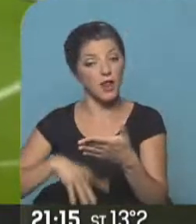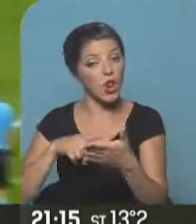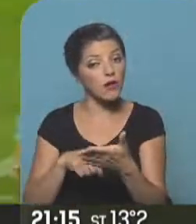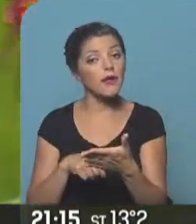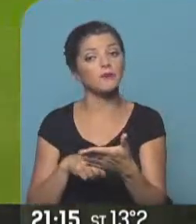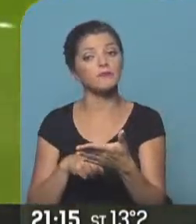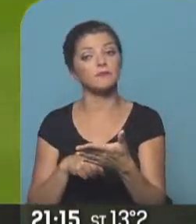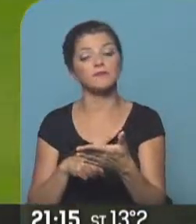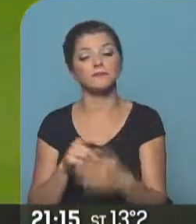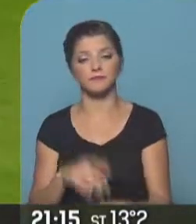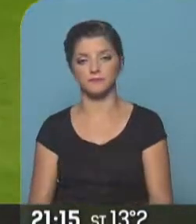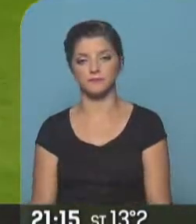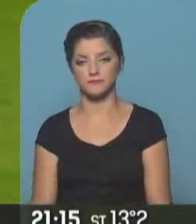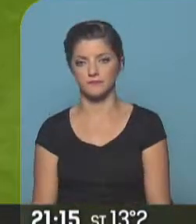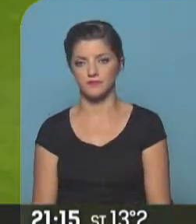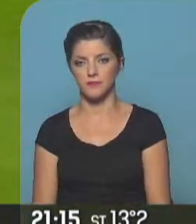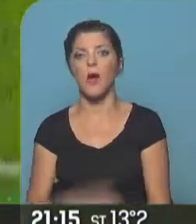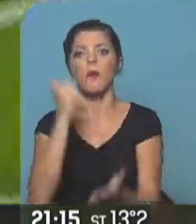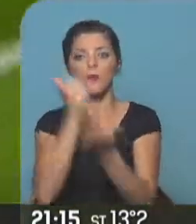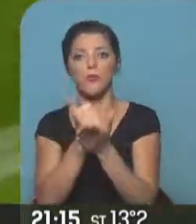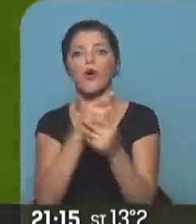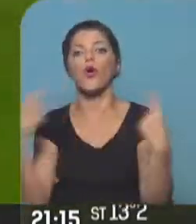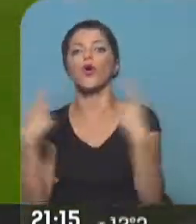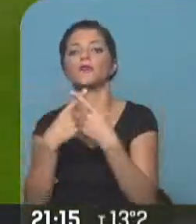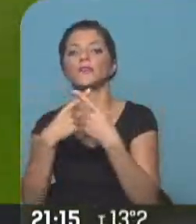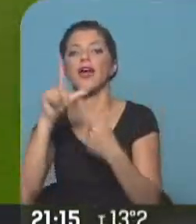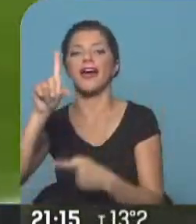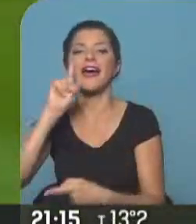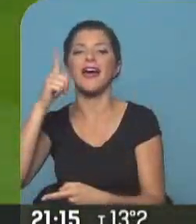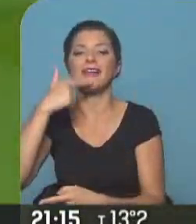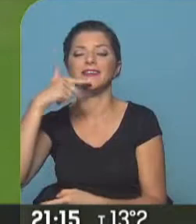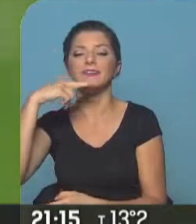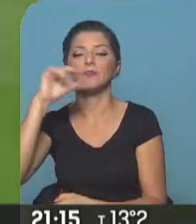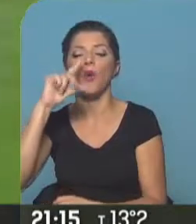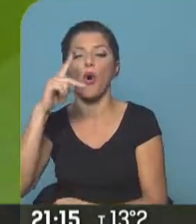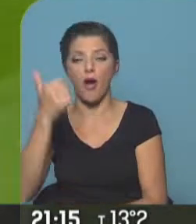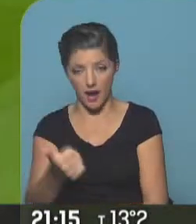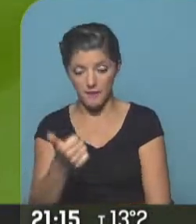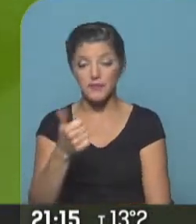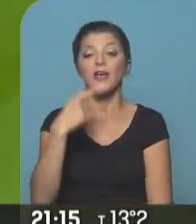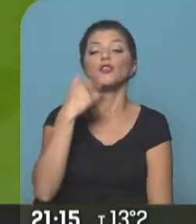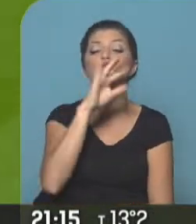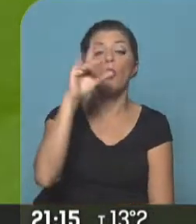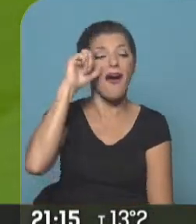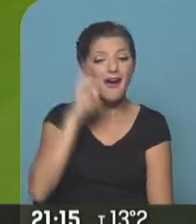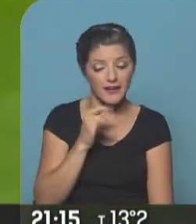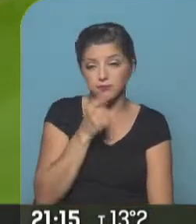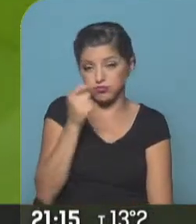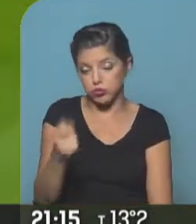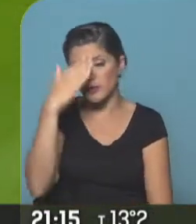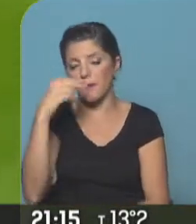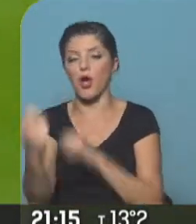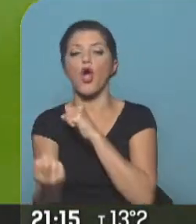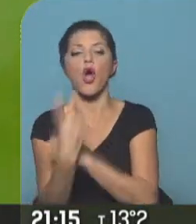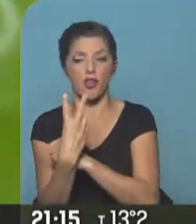su victoria ante el Sporting Lisboa, la peina Suárez, la empuja Sebastián Coates, termina haciendo gol en contra para el triunfo